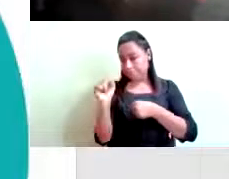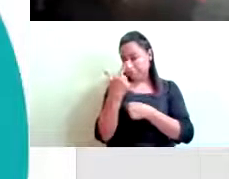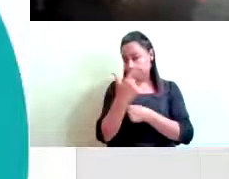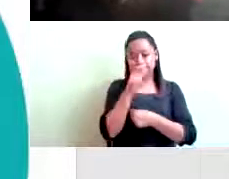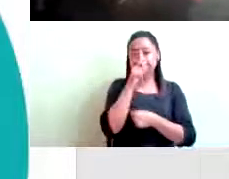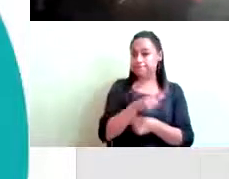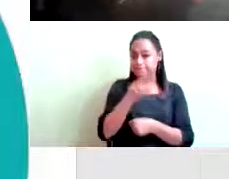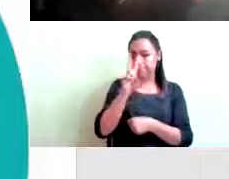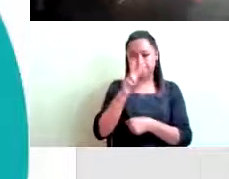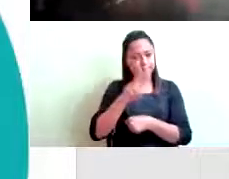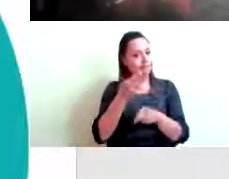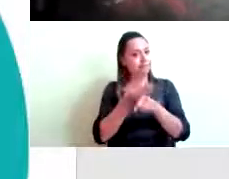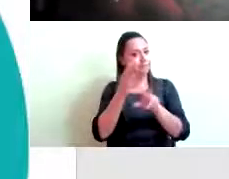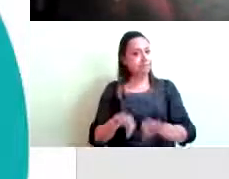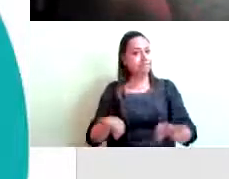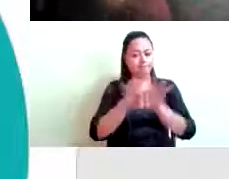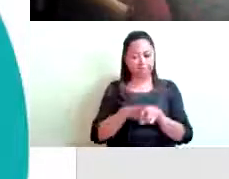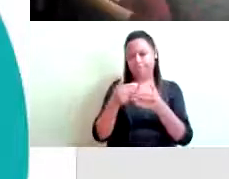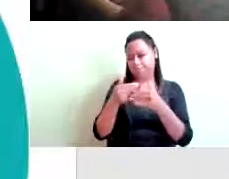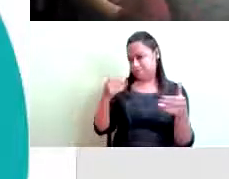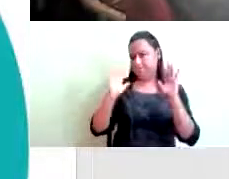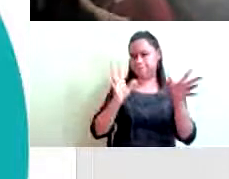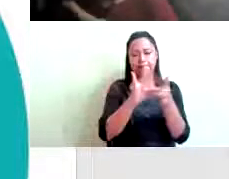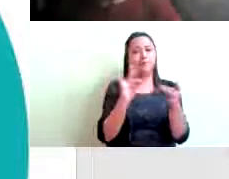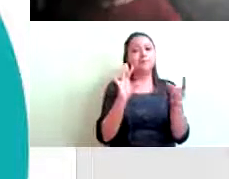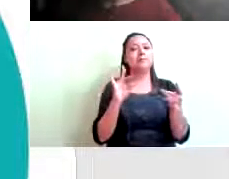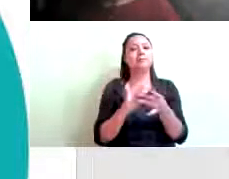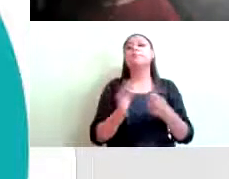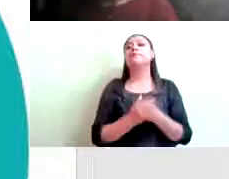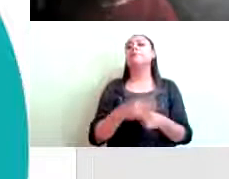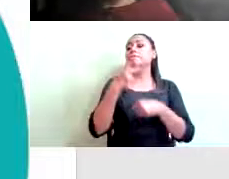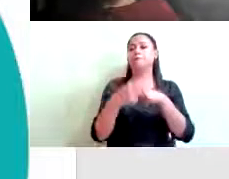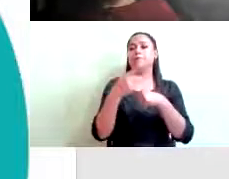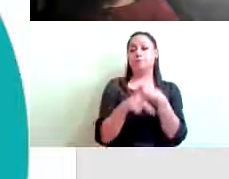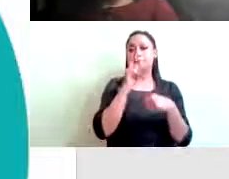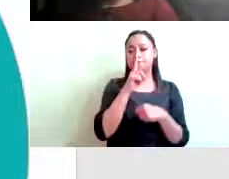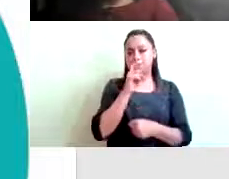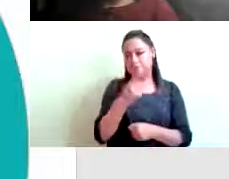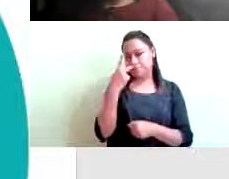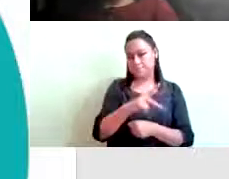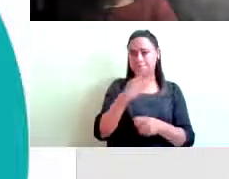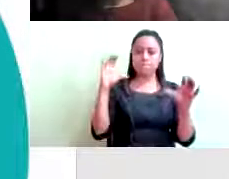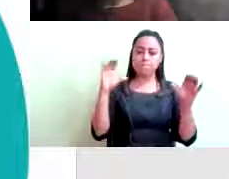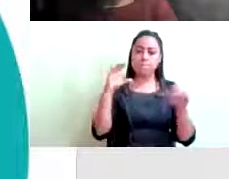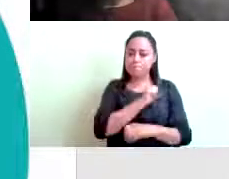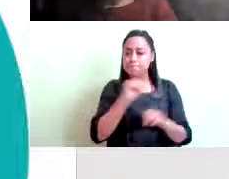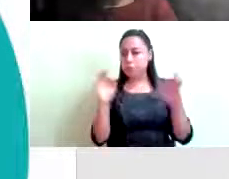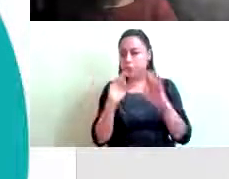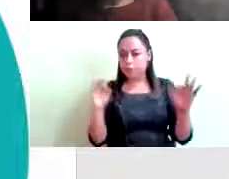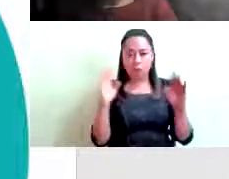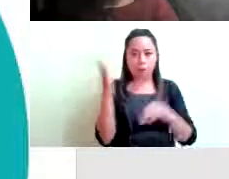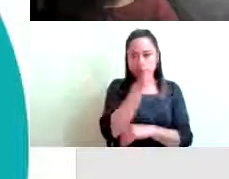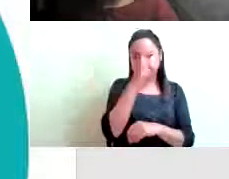se enfatizó anteriormente. Riesgos hídricos, riesgos climáticos. Nos parece que